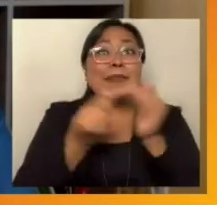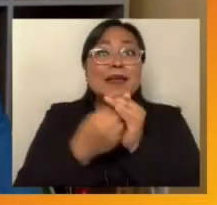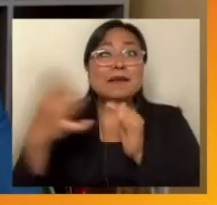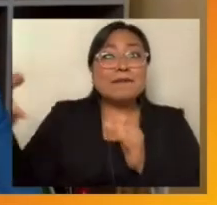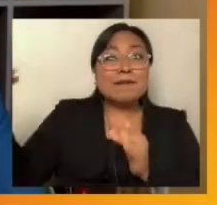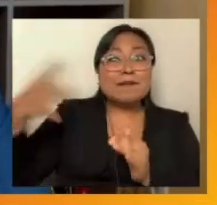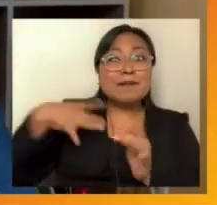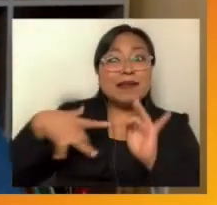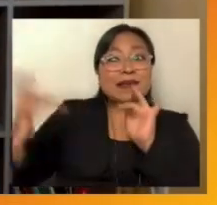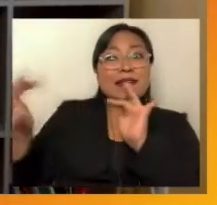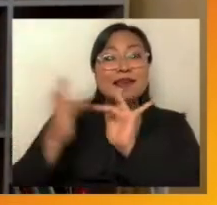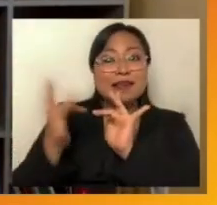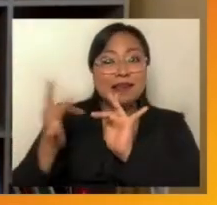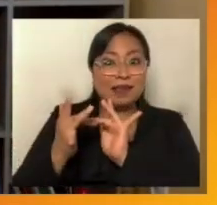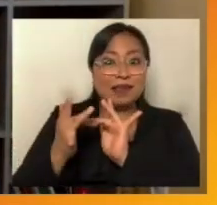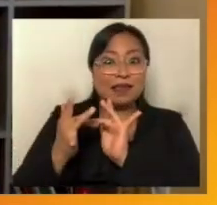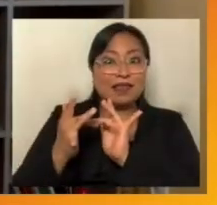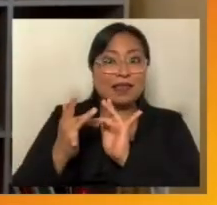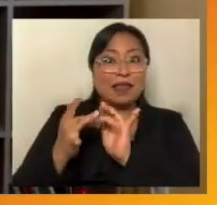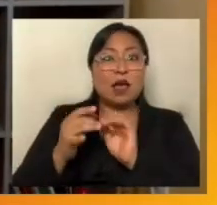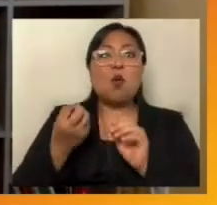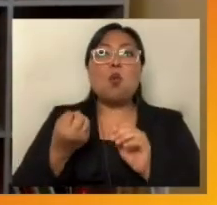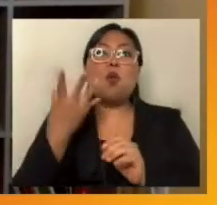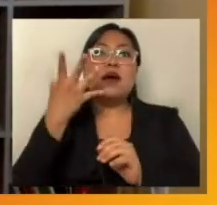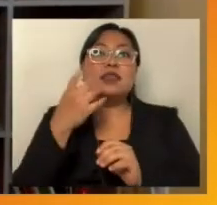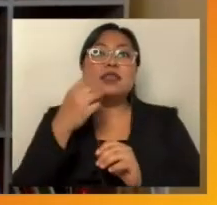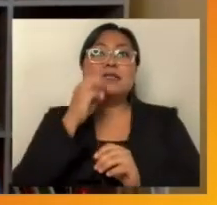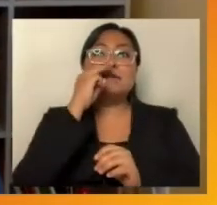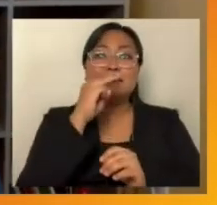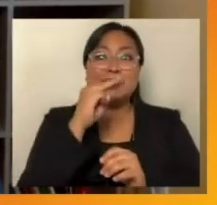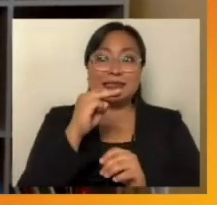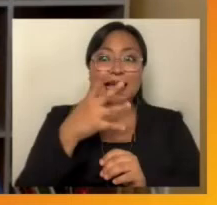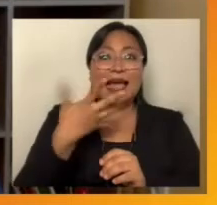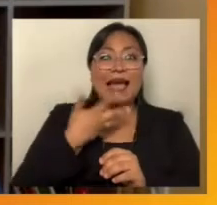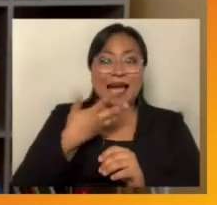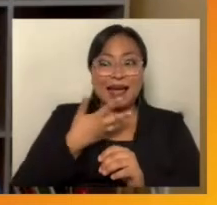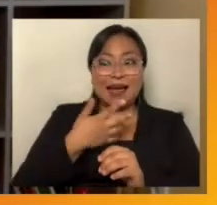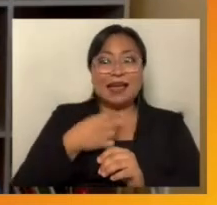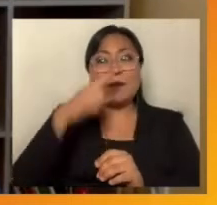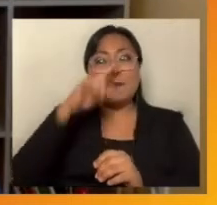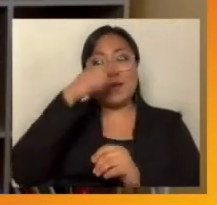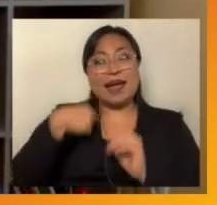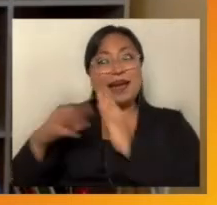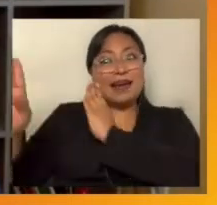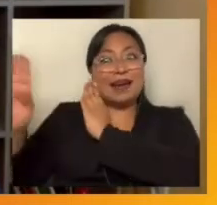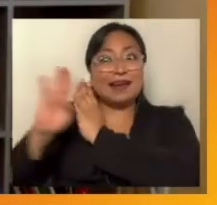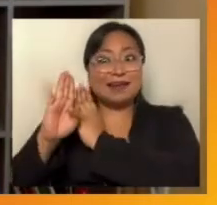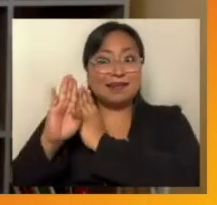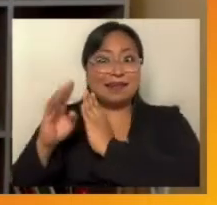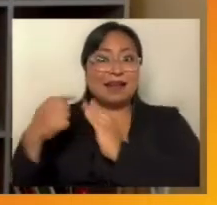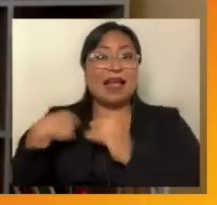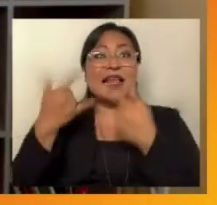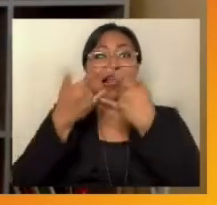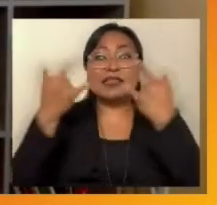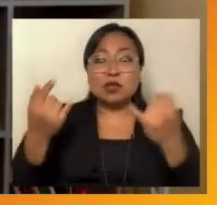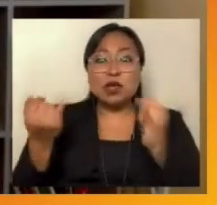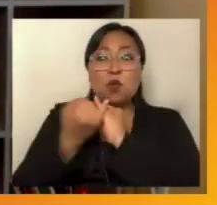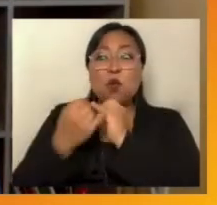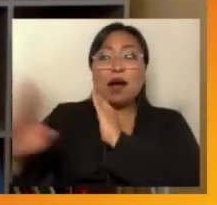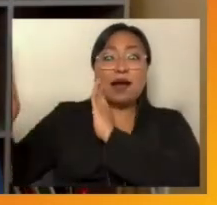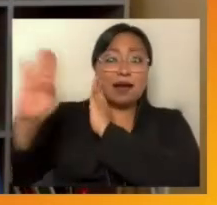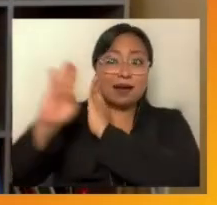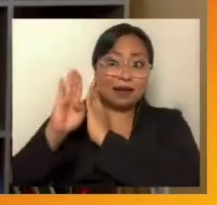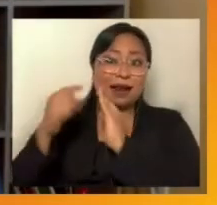Es decir, cuántos mensajes de LinkedIn has tenido, si publicas historias, cuántos mensajes directos